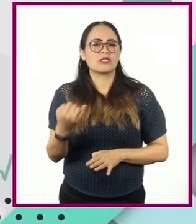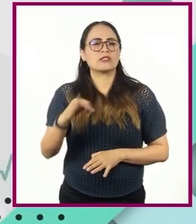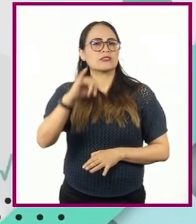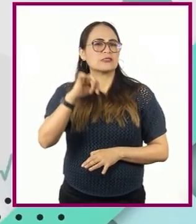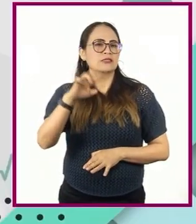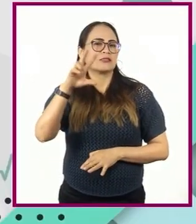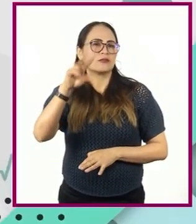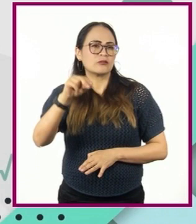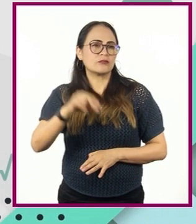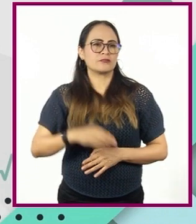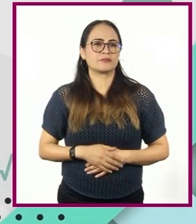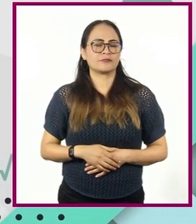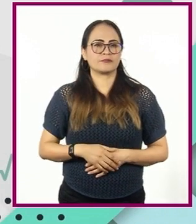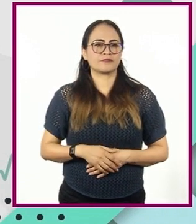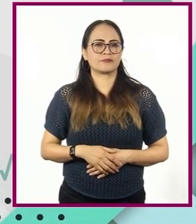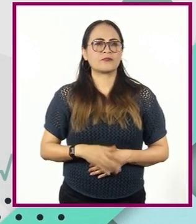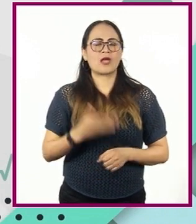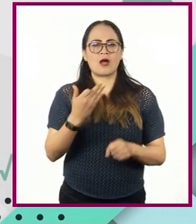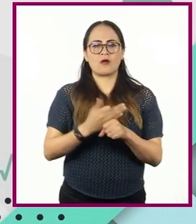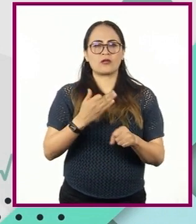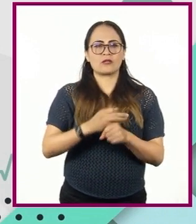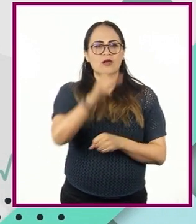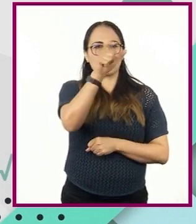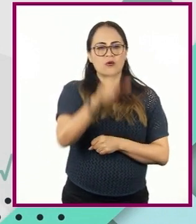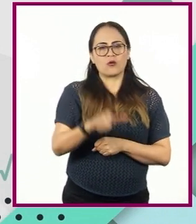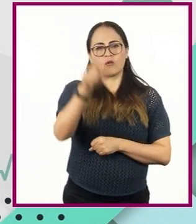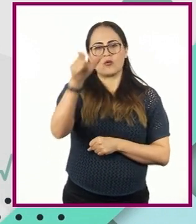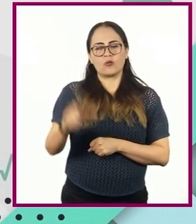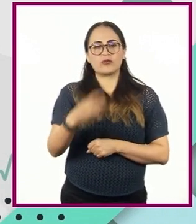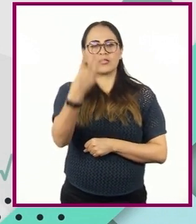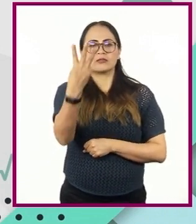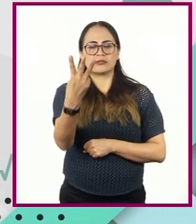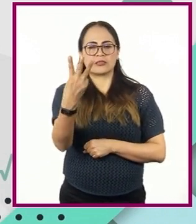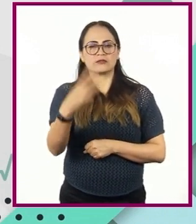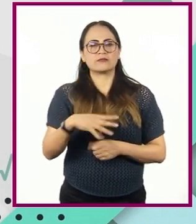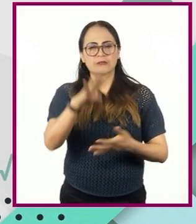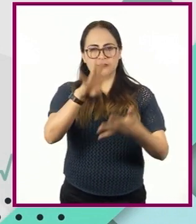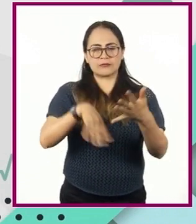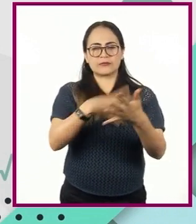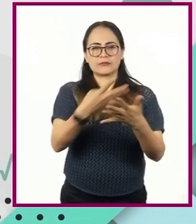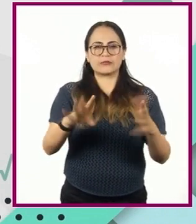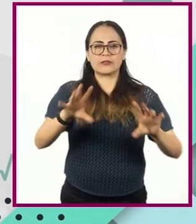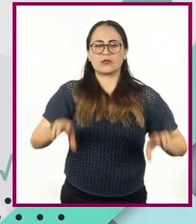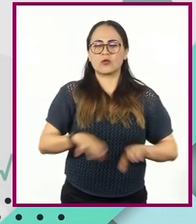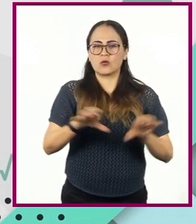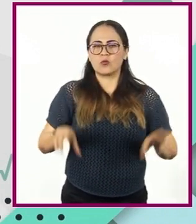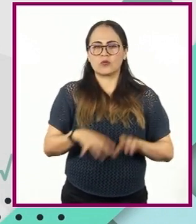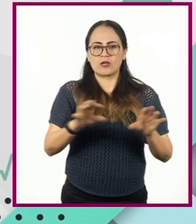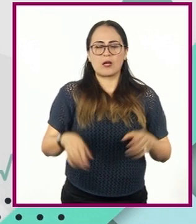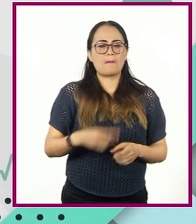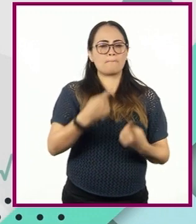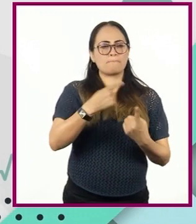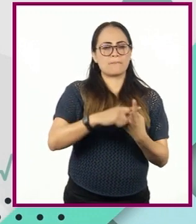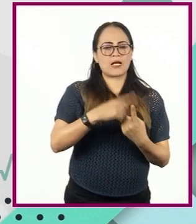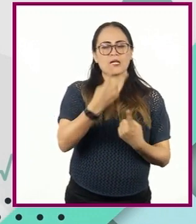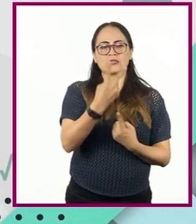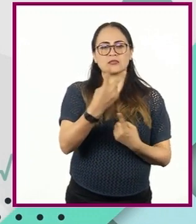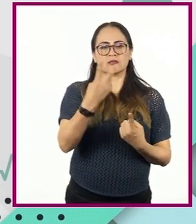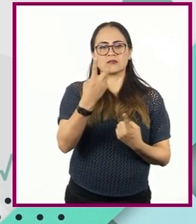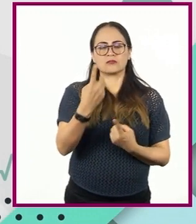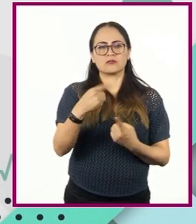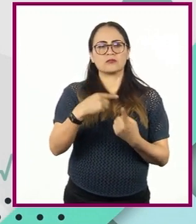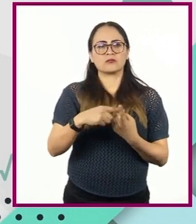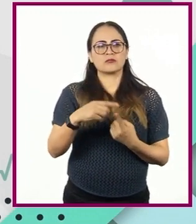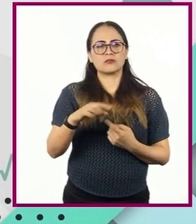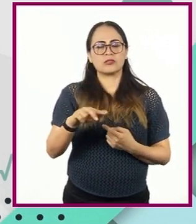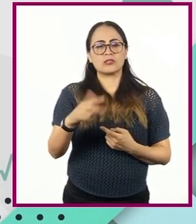describiremos. Emplearemos 3 columnas en una hoja de cálculo para 2 más 3 negativo por 5 igual